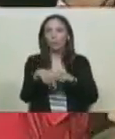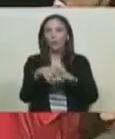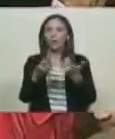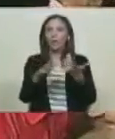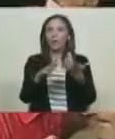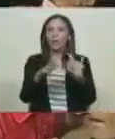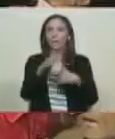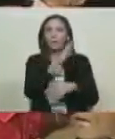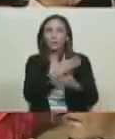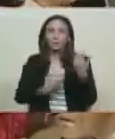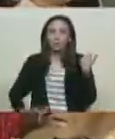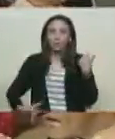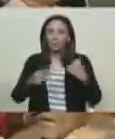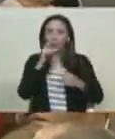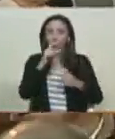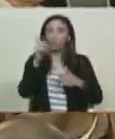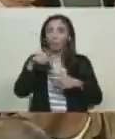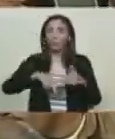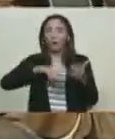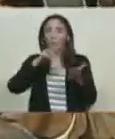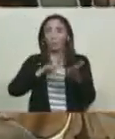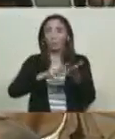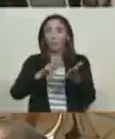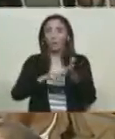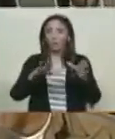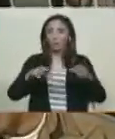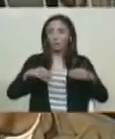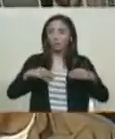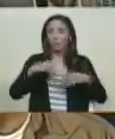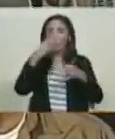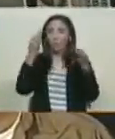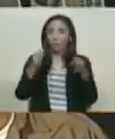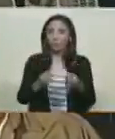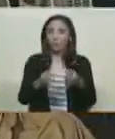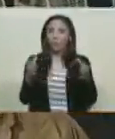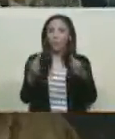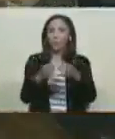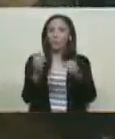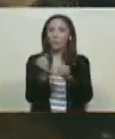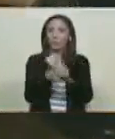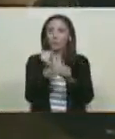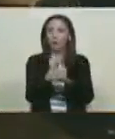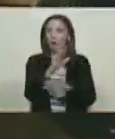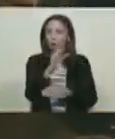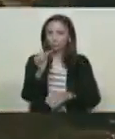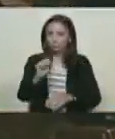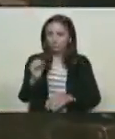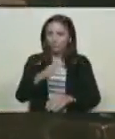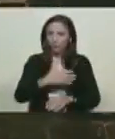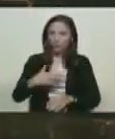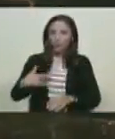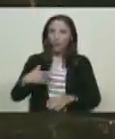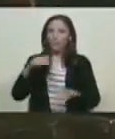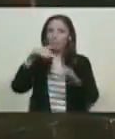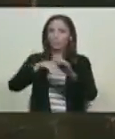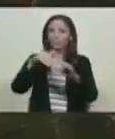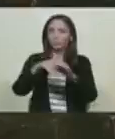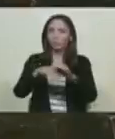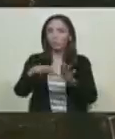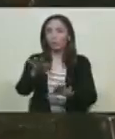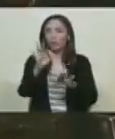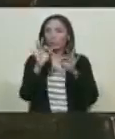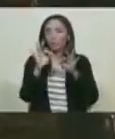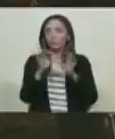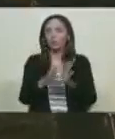venezolano y en la cual ha aceptado oficialmente ante la clase trabajadora ser el candidato presidencial para los